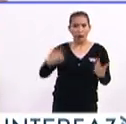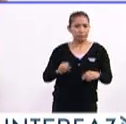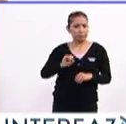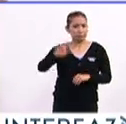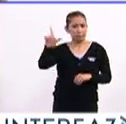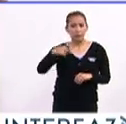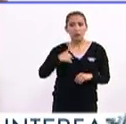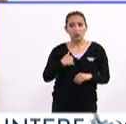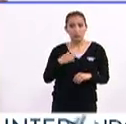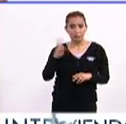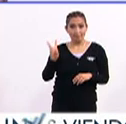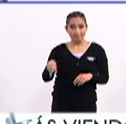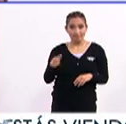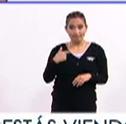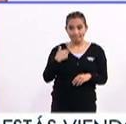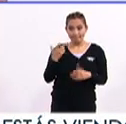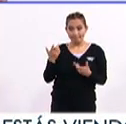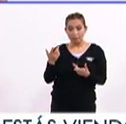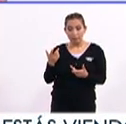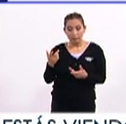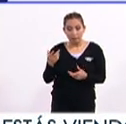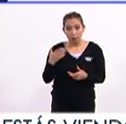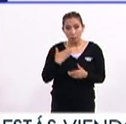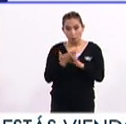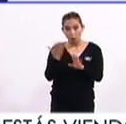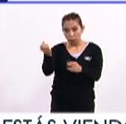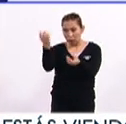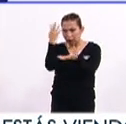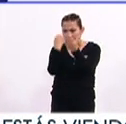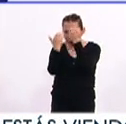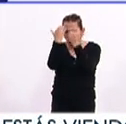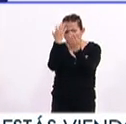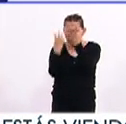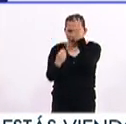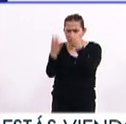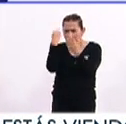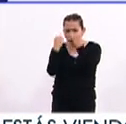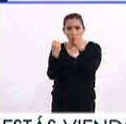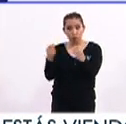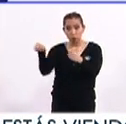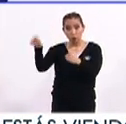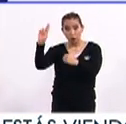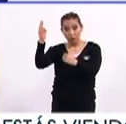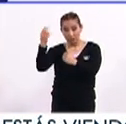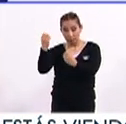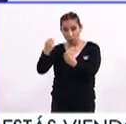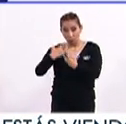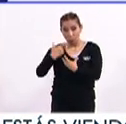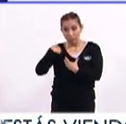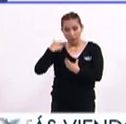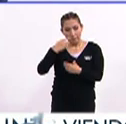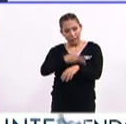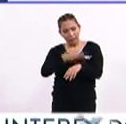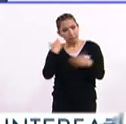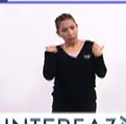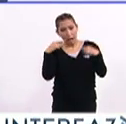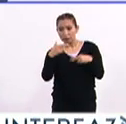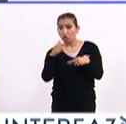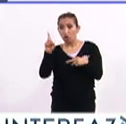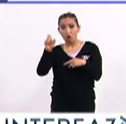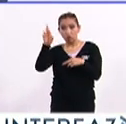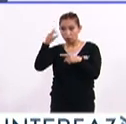y realmente yo llegué muy nutrido de conocimiento de esa universidad al conocer que mis profesores